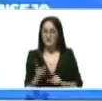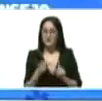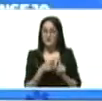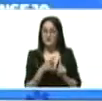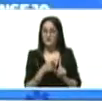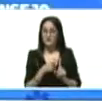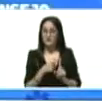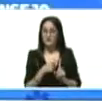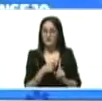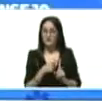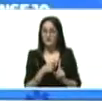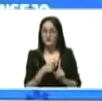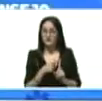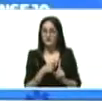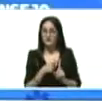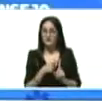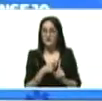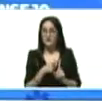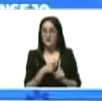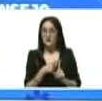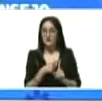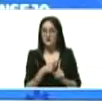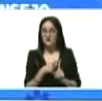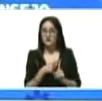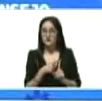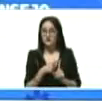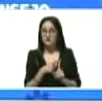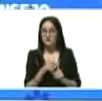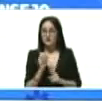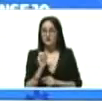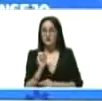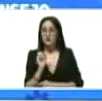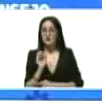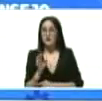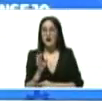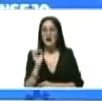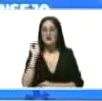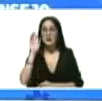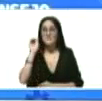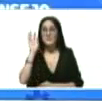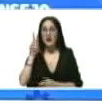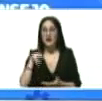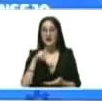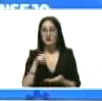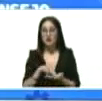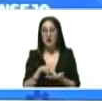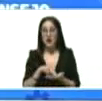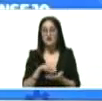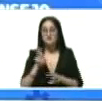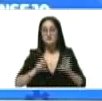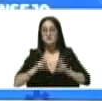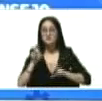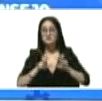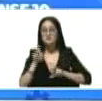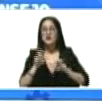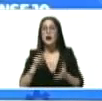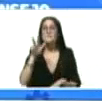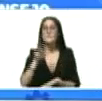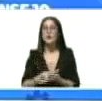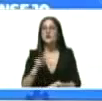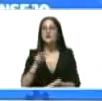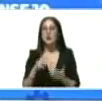lugar, voy a enviar a la Asamblea Nacional para su estudio y aprobación